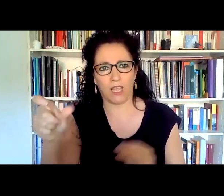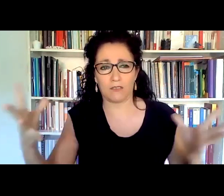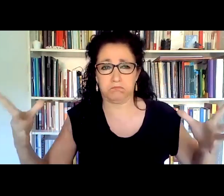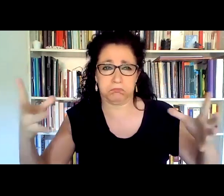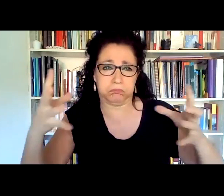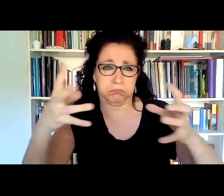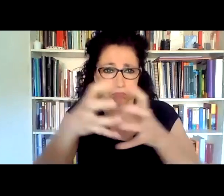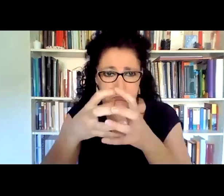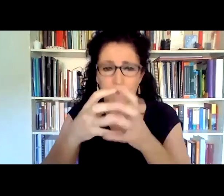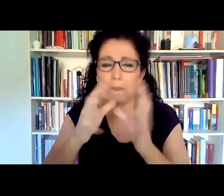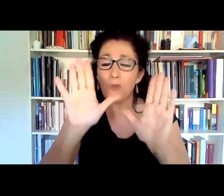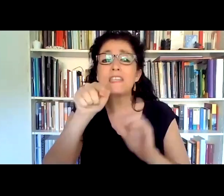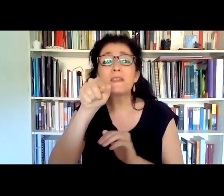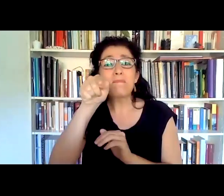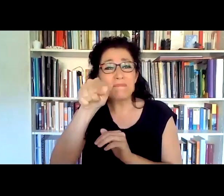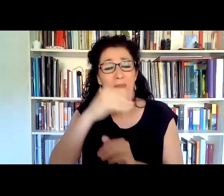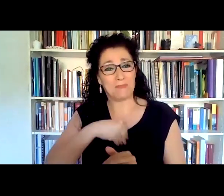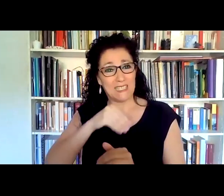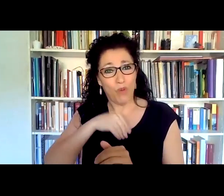1.411 informantes.